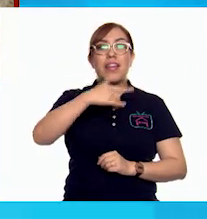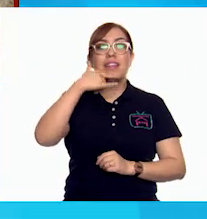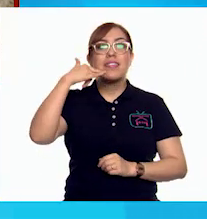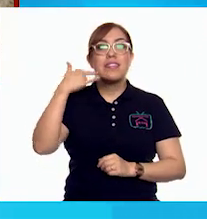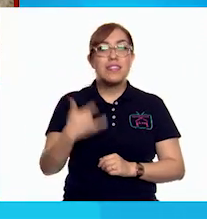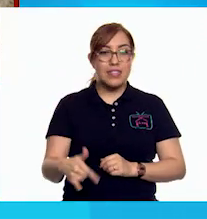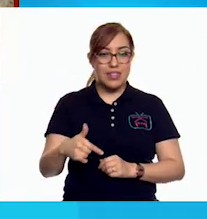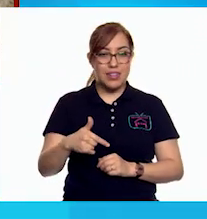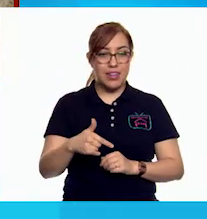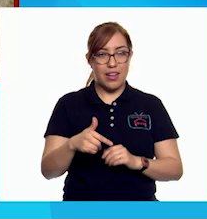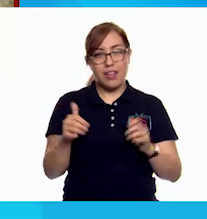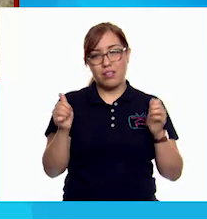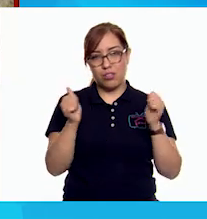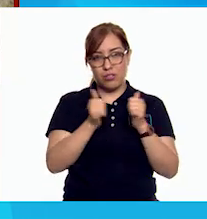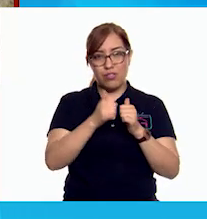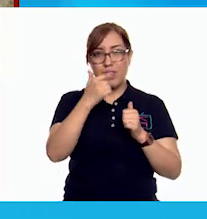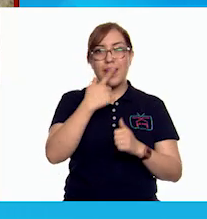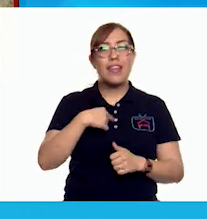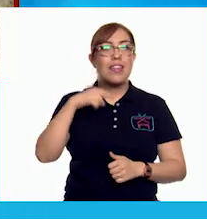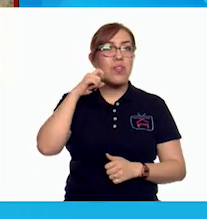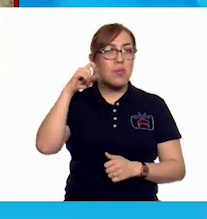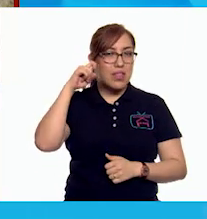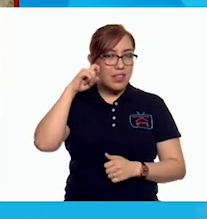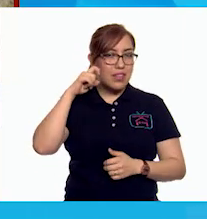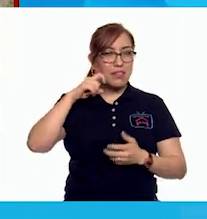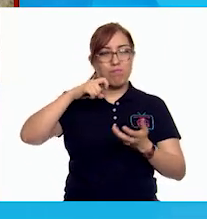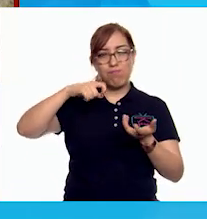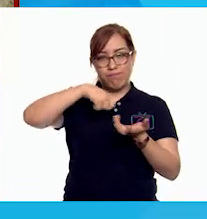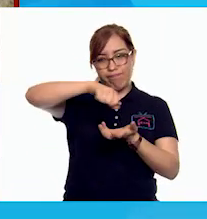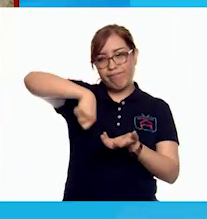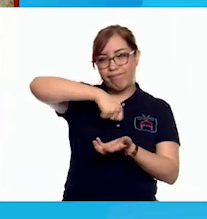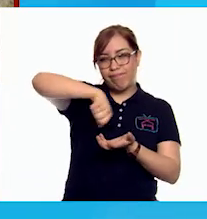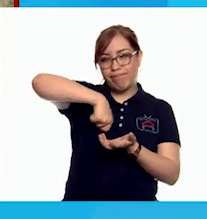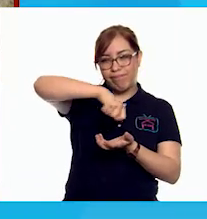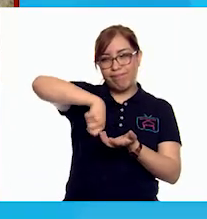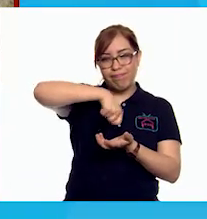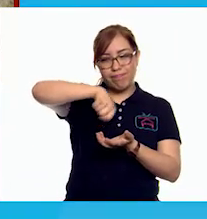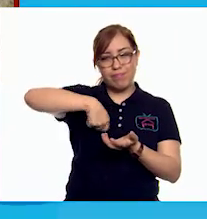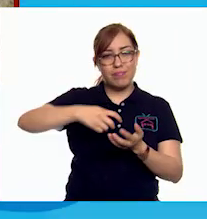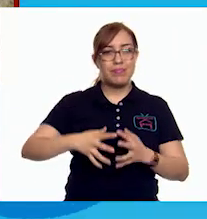Se muelen con chile y jitomate en el molcajete.